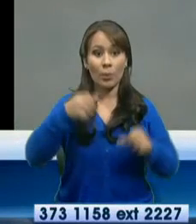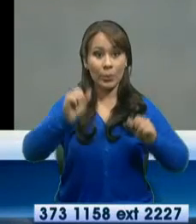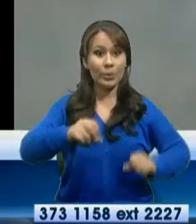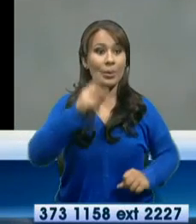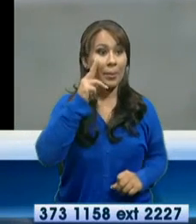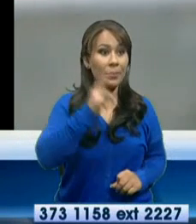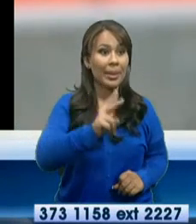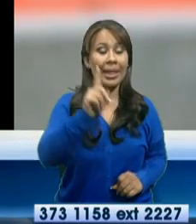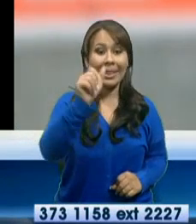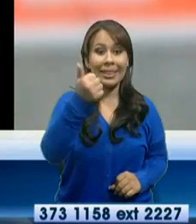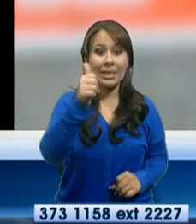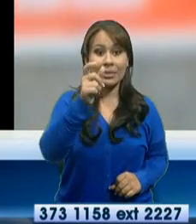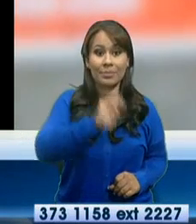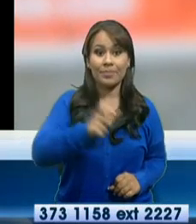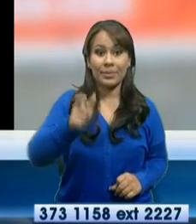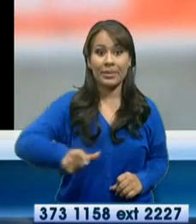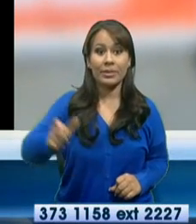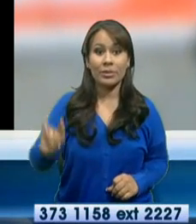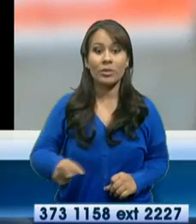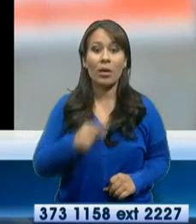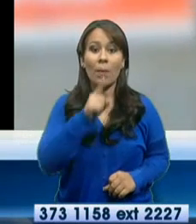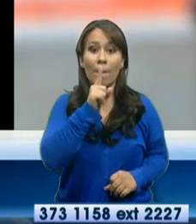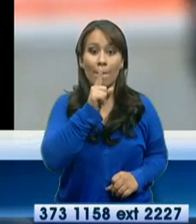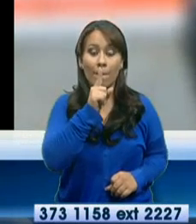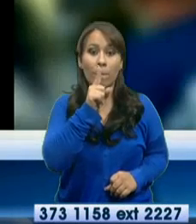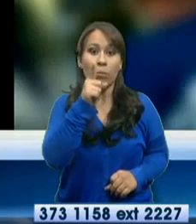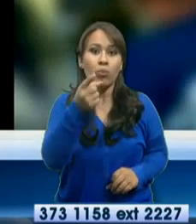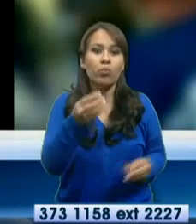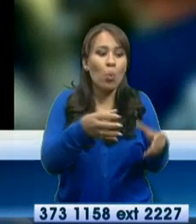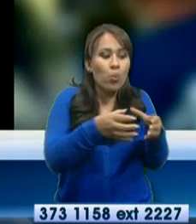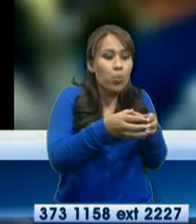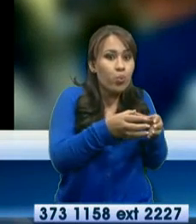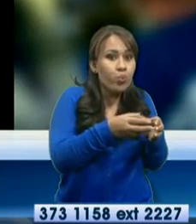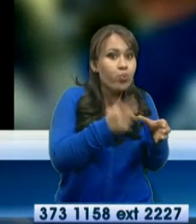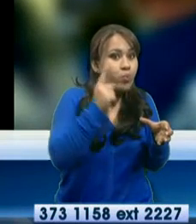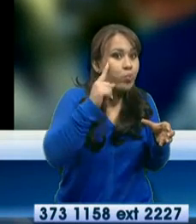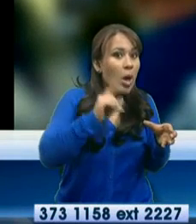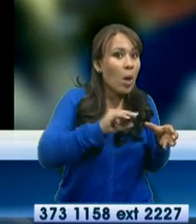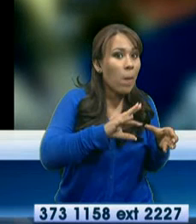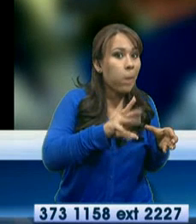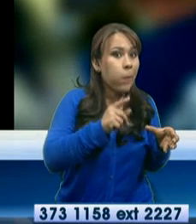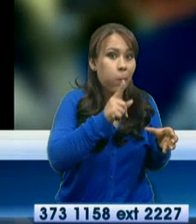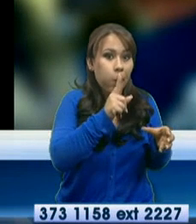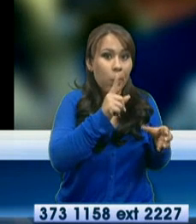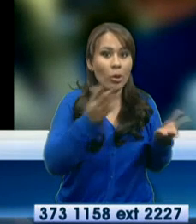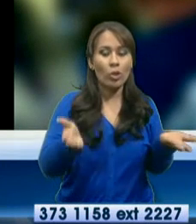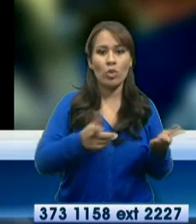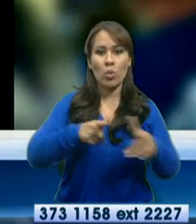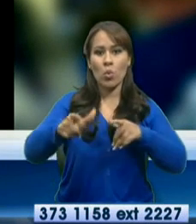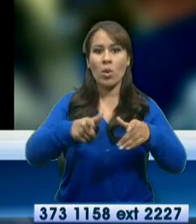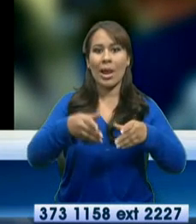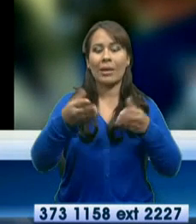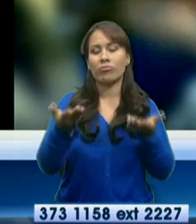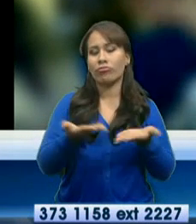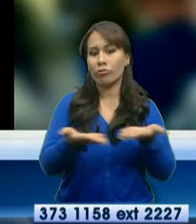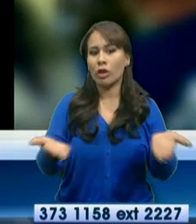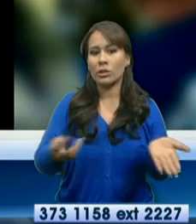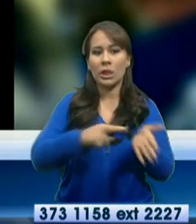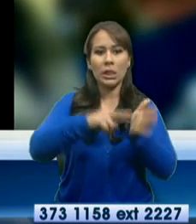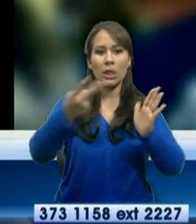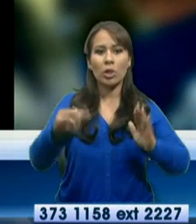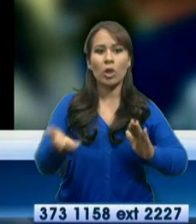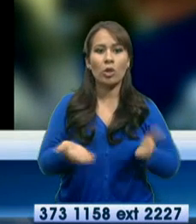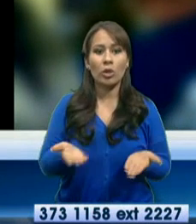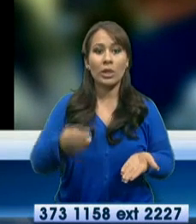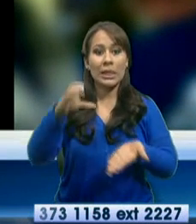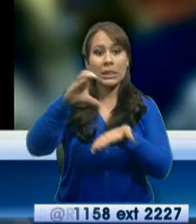10 integrantes de la supuesta organización delictiva. El 26 de diciembre de 2015, un local de artículos tecnológicos ubicado en el centro